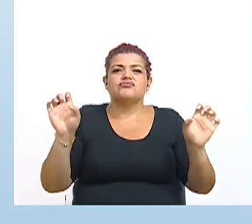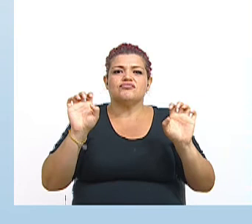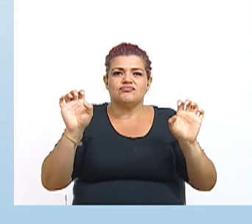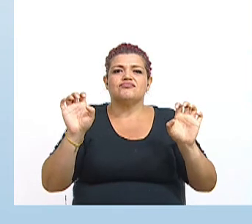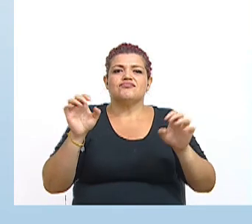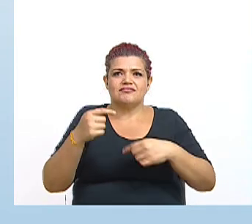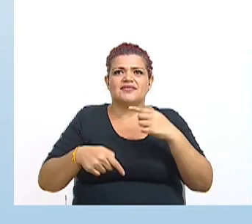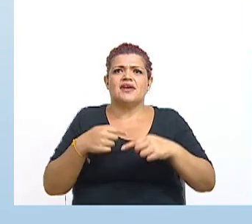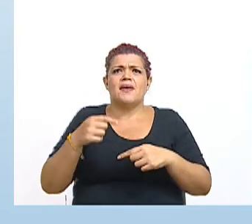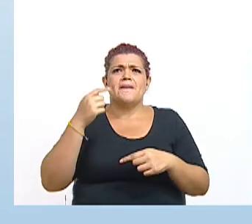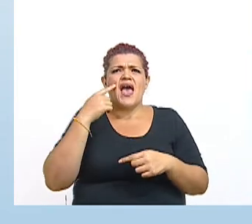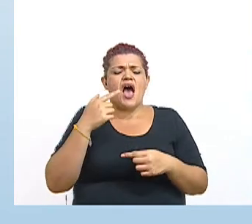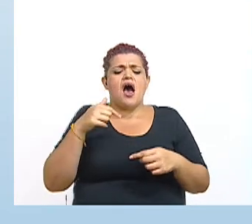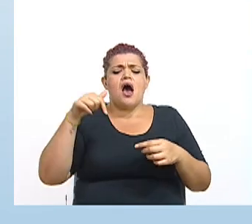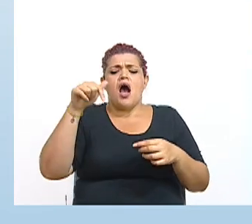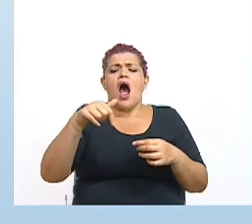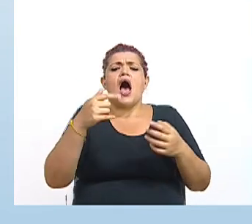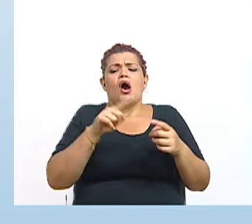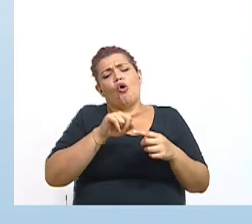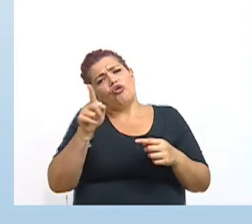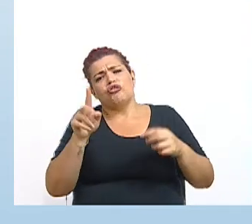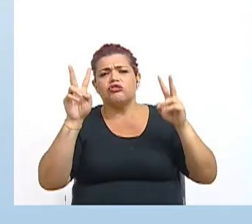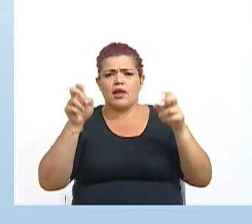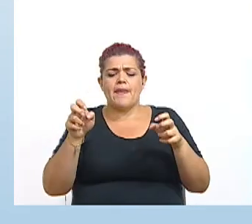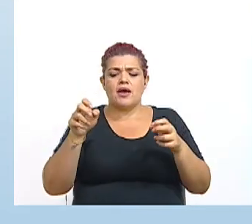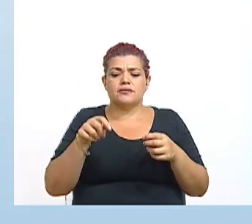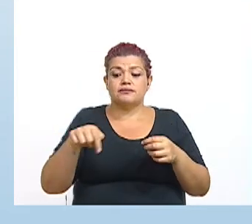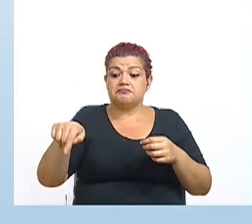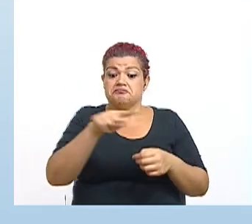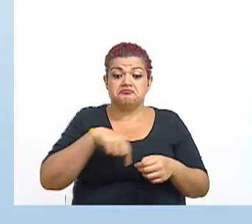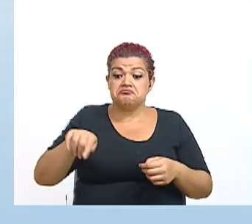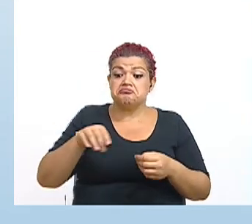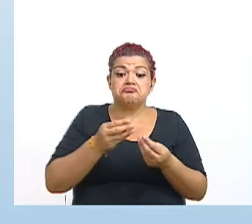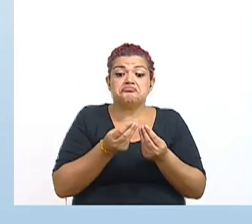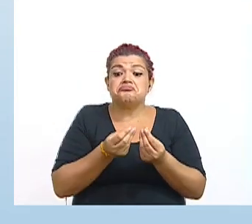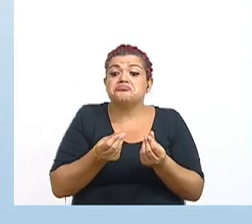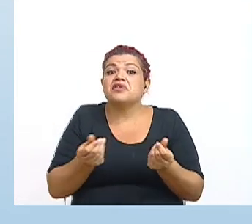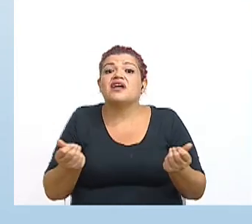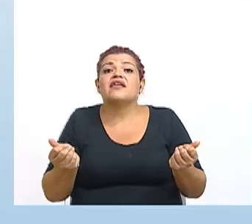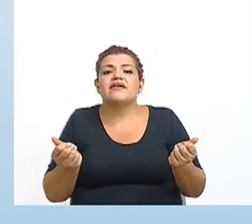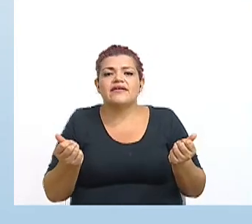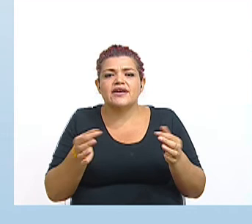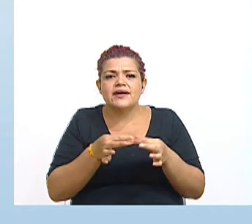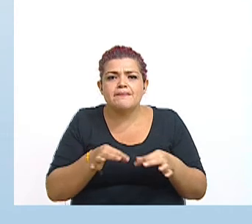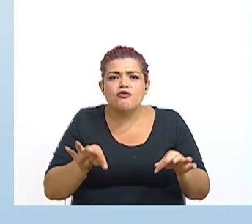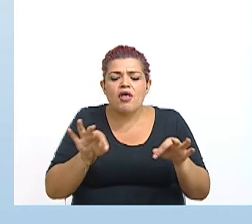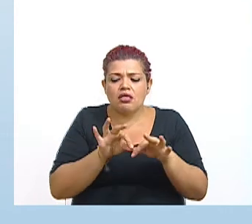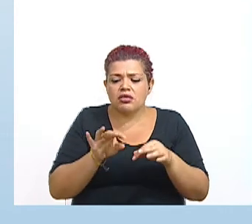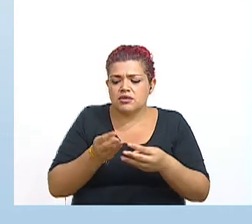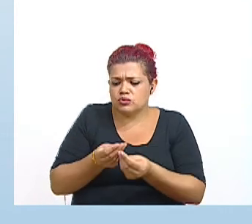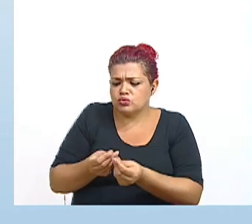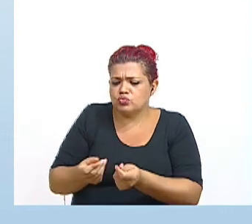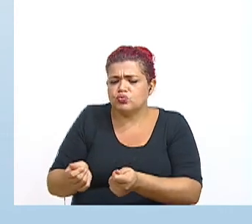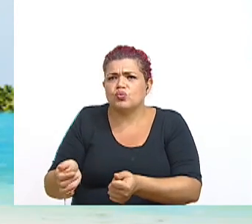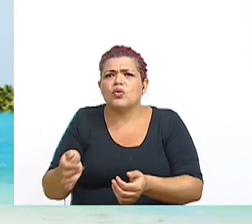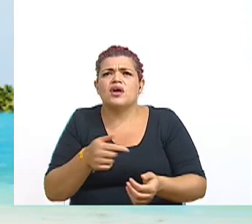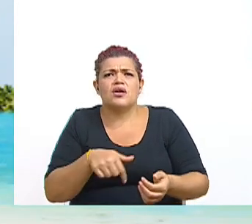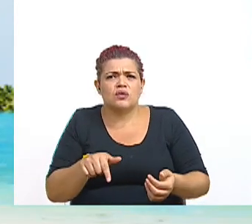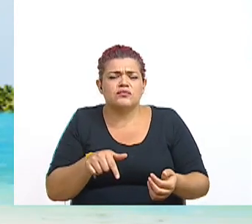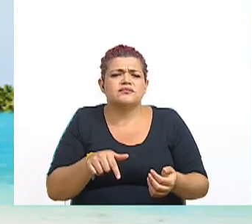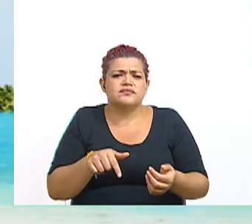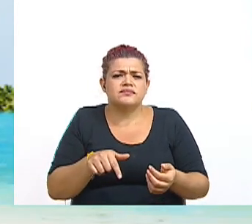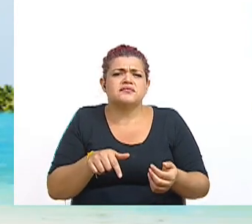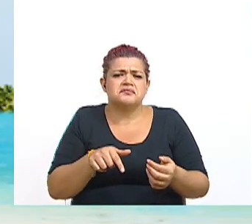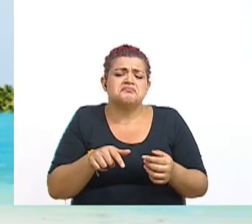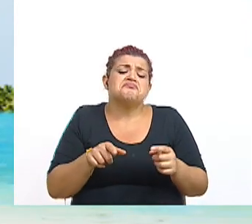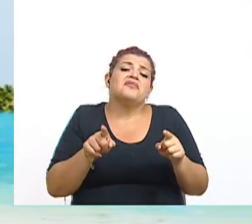hemos visto, por la agricultura, por la ganadería, por todo lo que realizamos sobre la superficie terrestre. Pero a esto